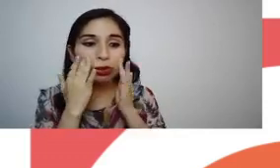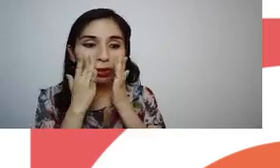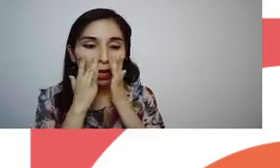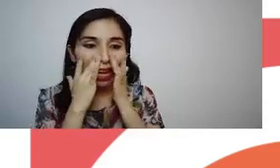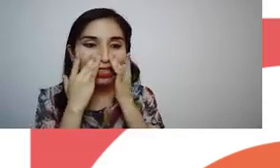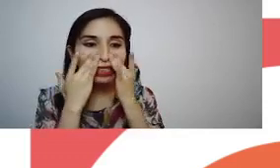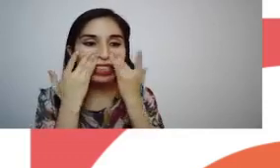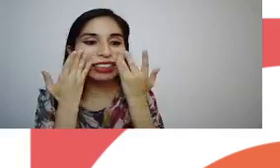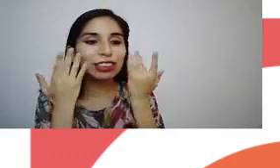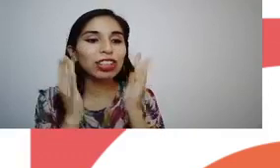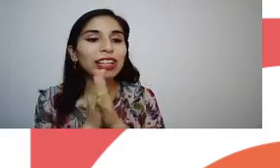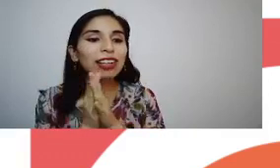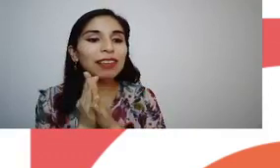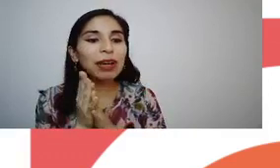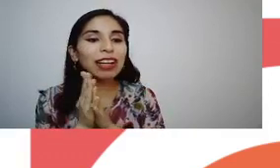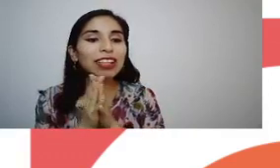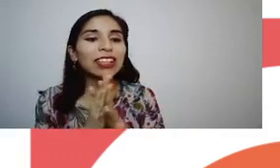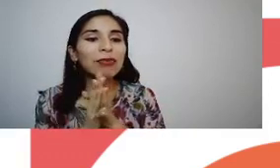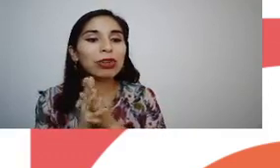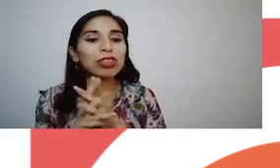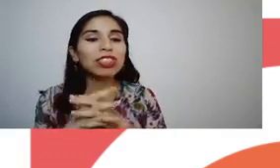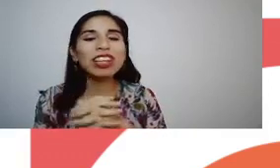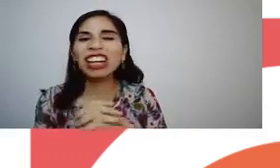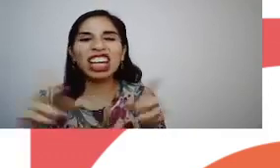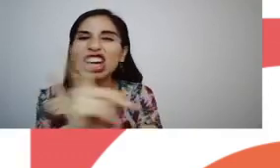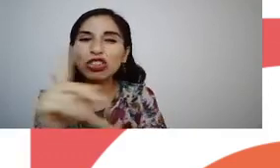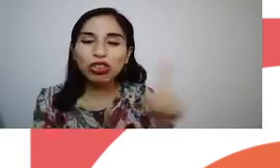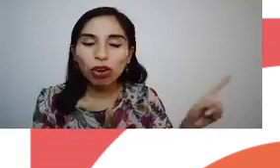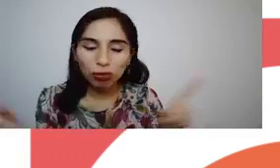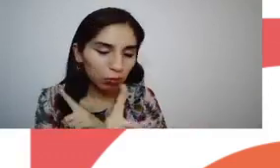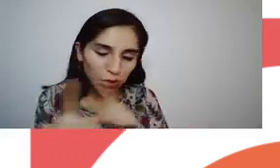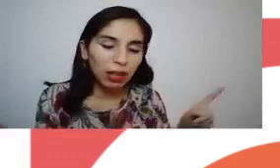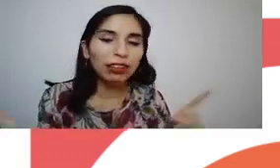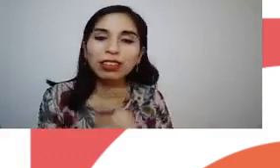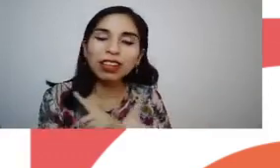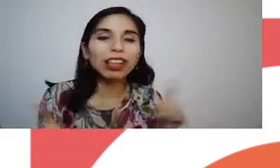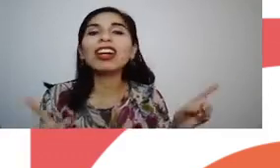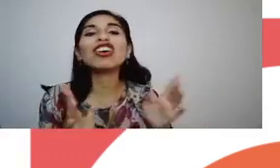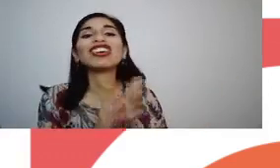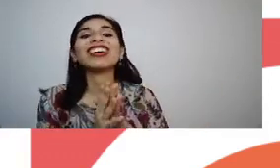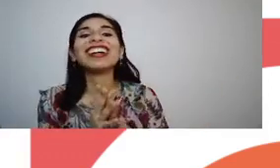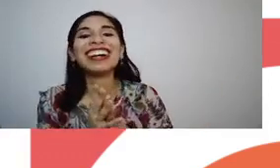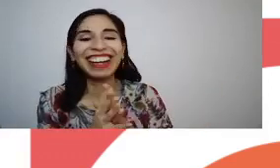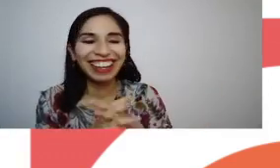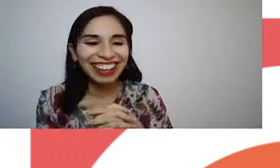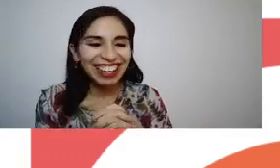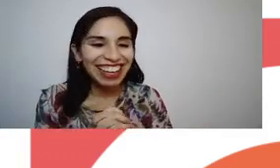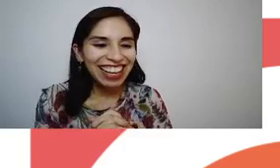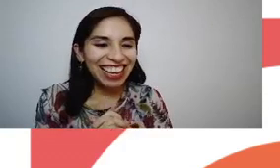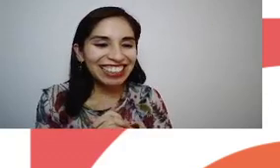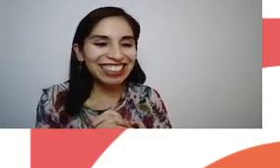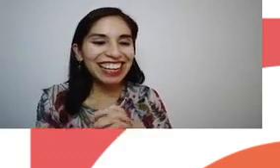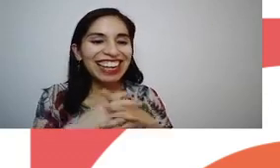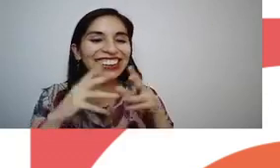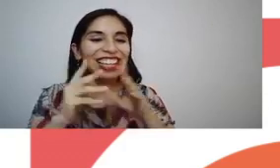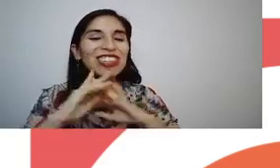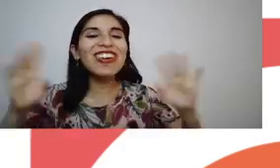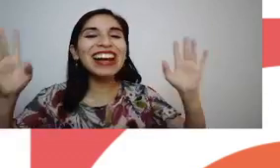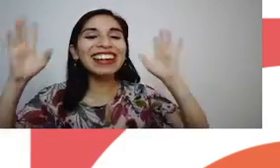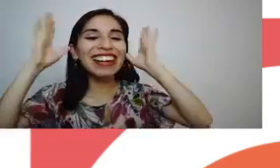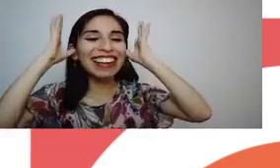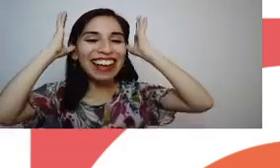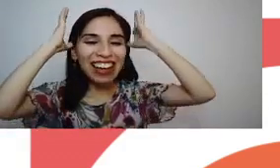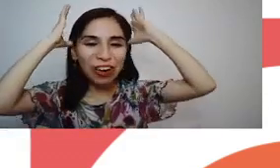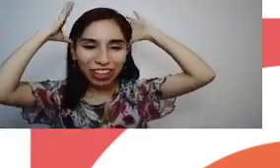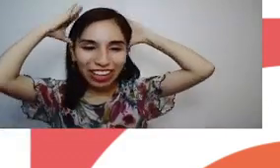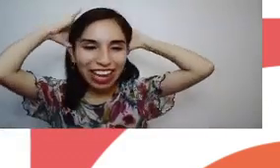minuto así es yolanda margaritas nos dice recreo no muy bien recreo no excelente no